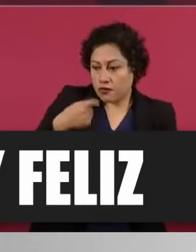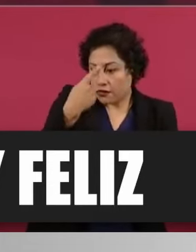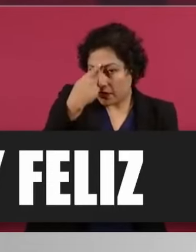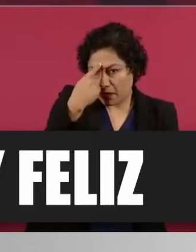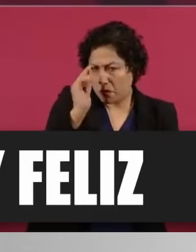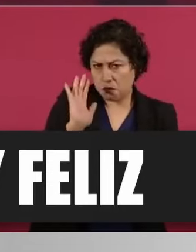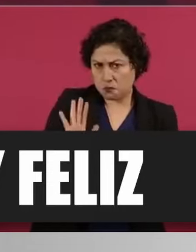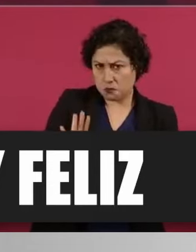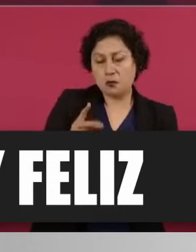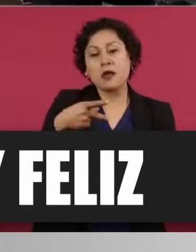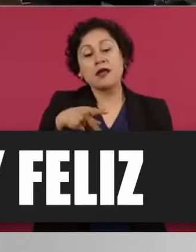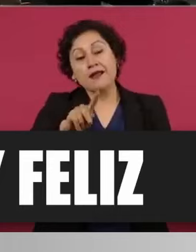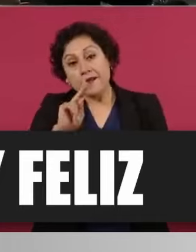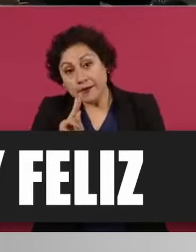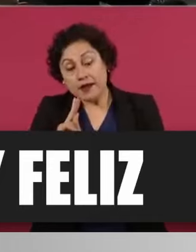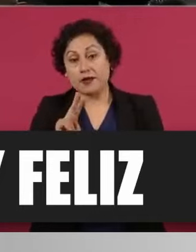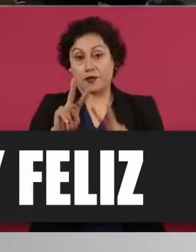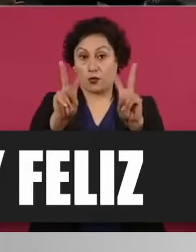la vivienda,